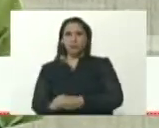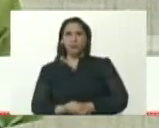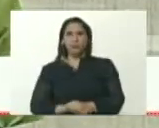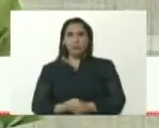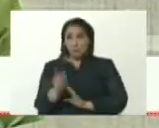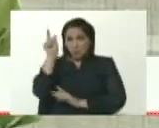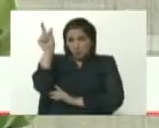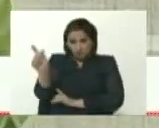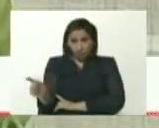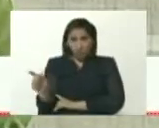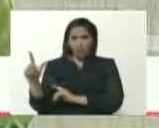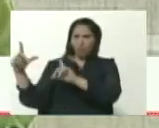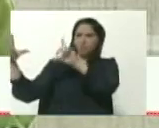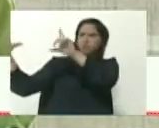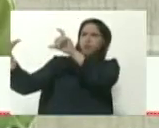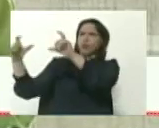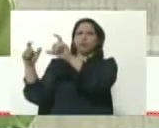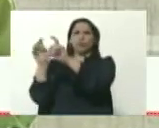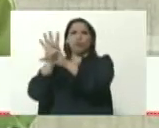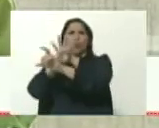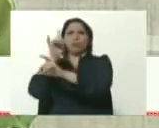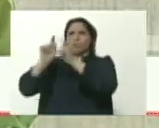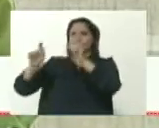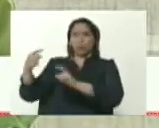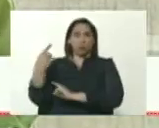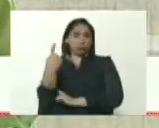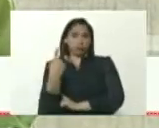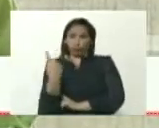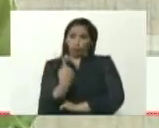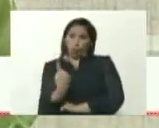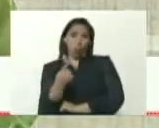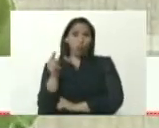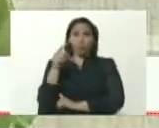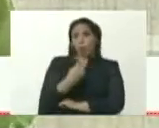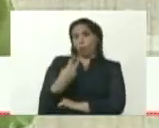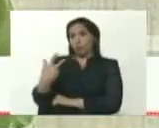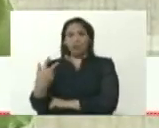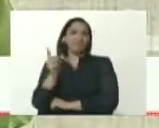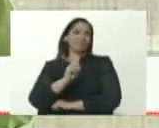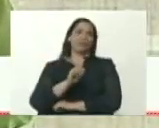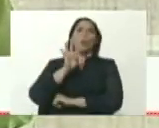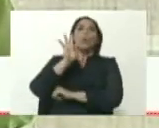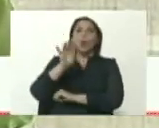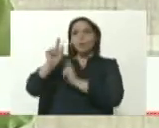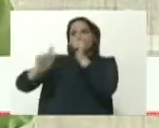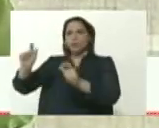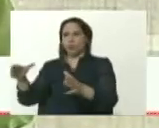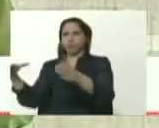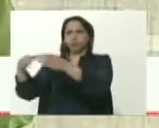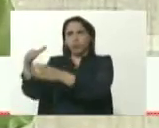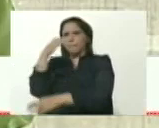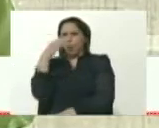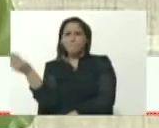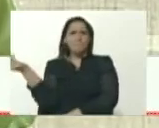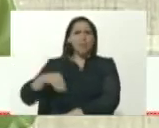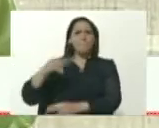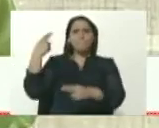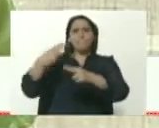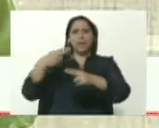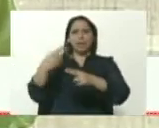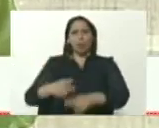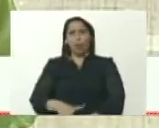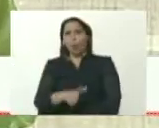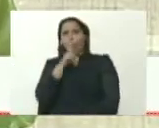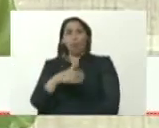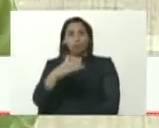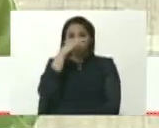aparece fotografiado con cuatro, no es con uno, ni dos, ni tres, con cuatro de los más peligrosos